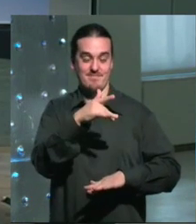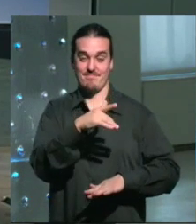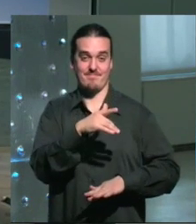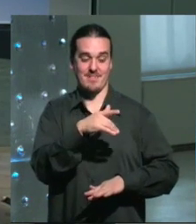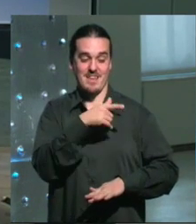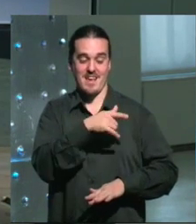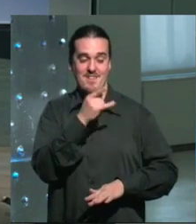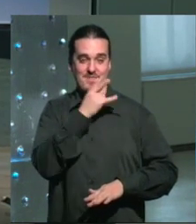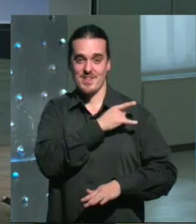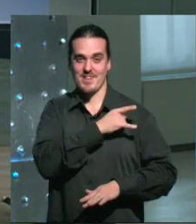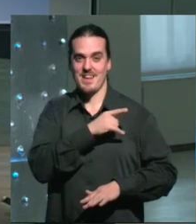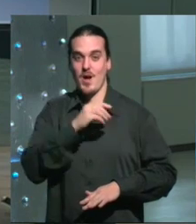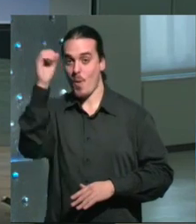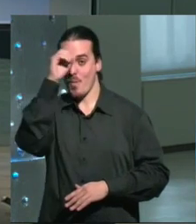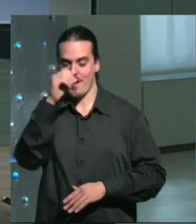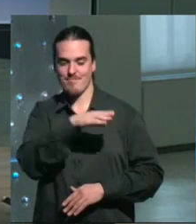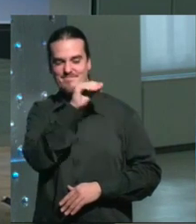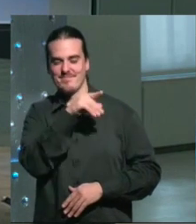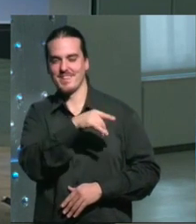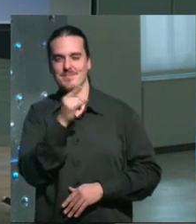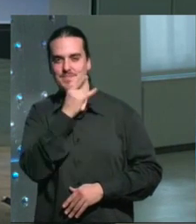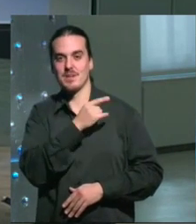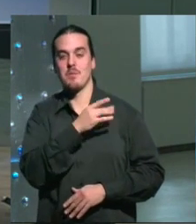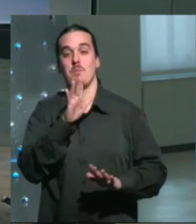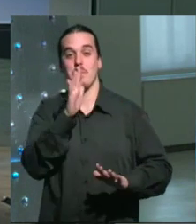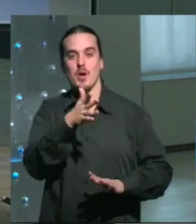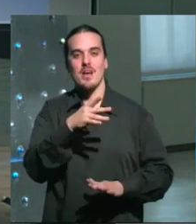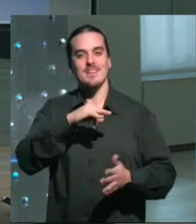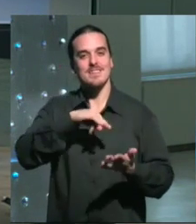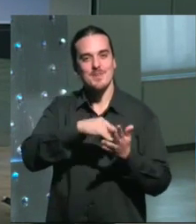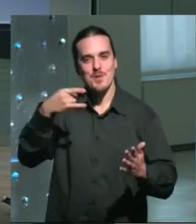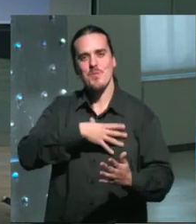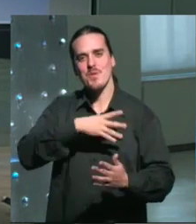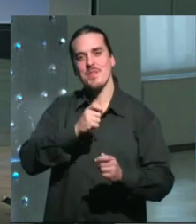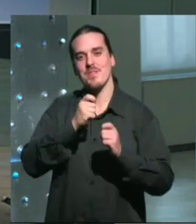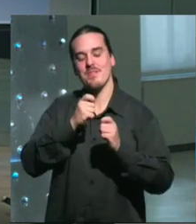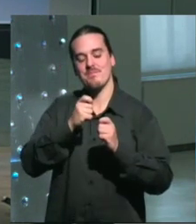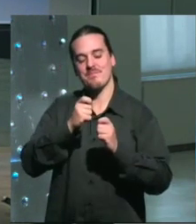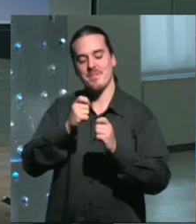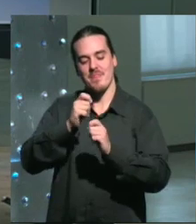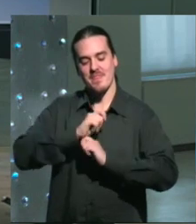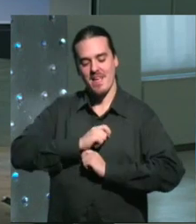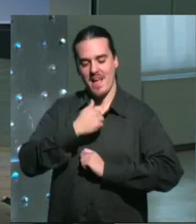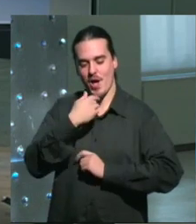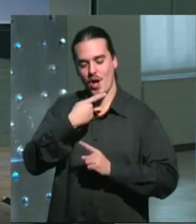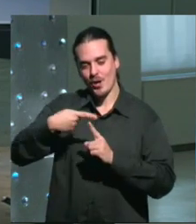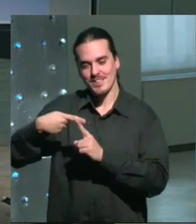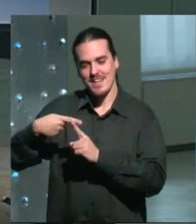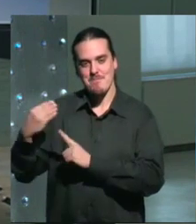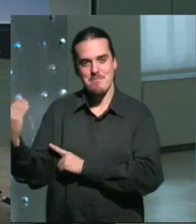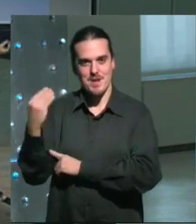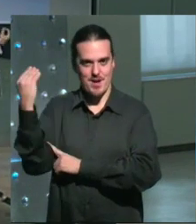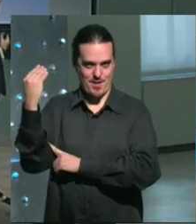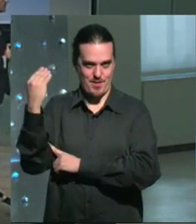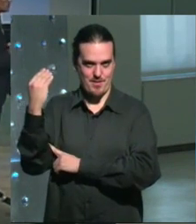había sido el gran error, que las nuevas tecnologías te permiten hacer lo que vienes haciendo durante mucho tiempo mejor. Son